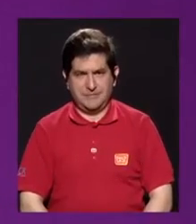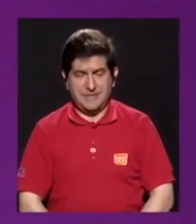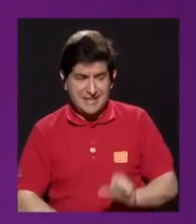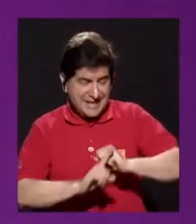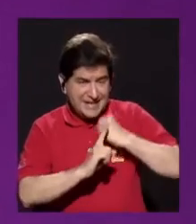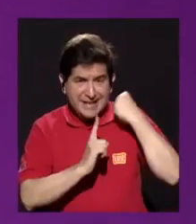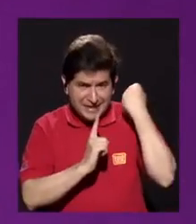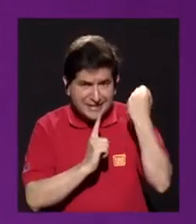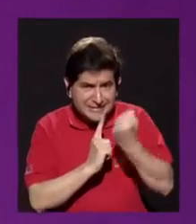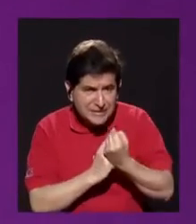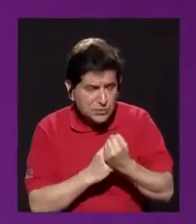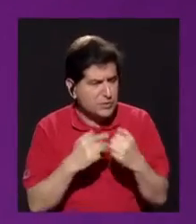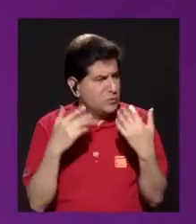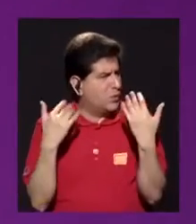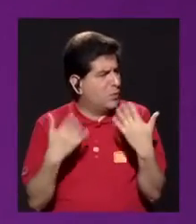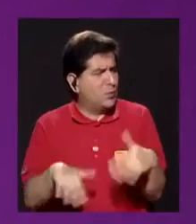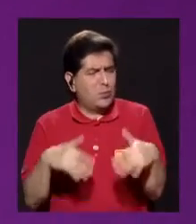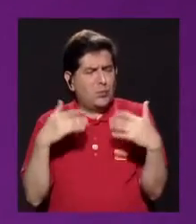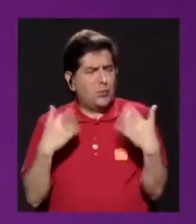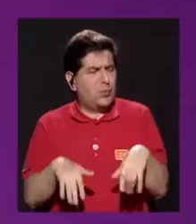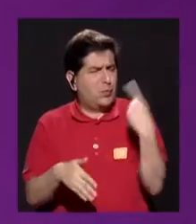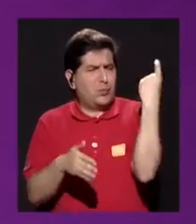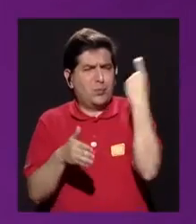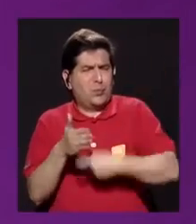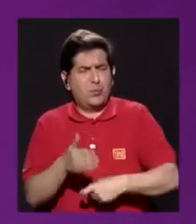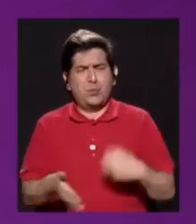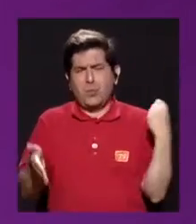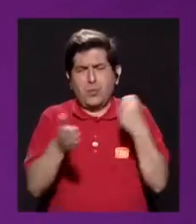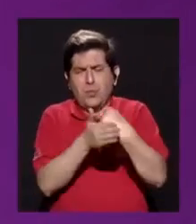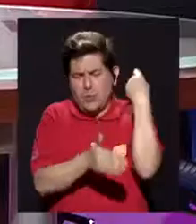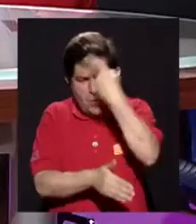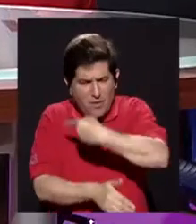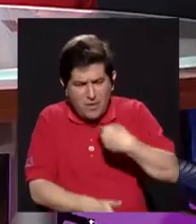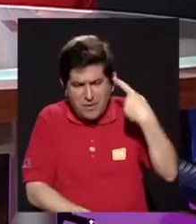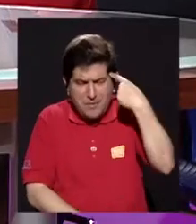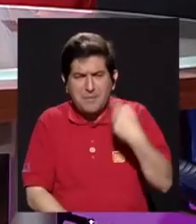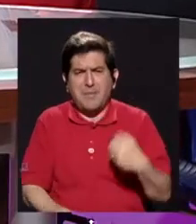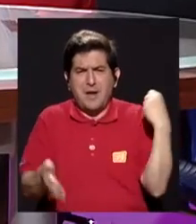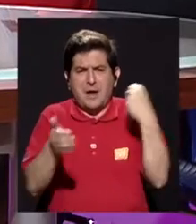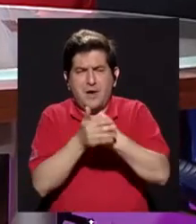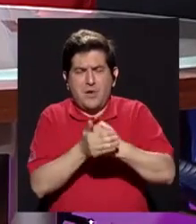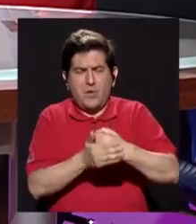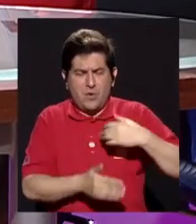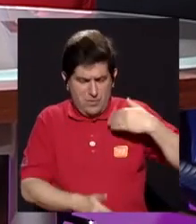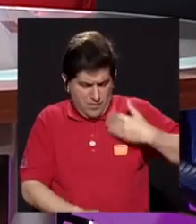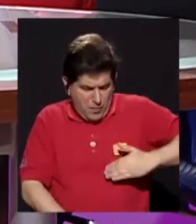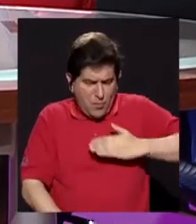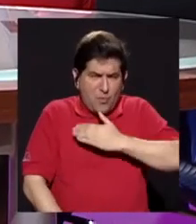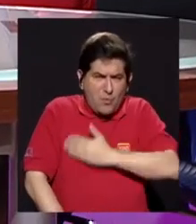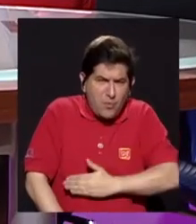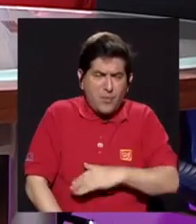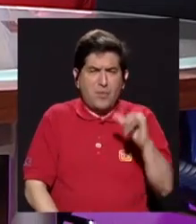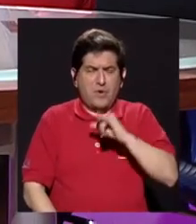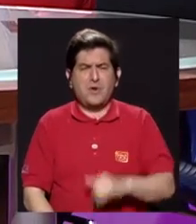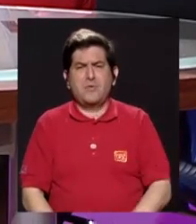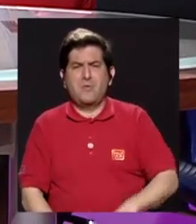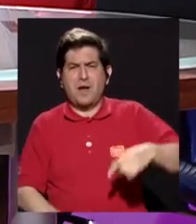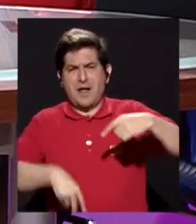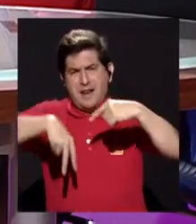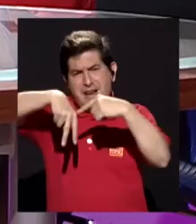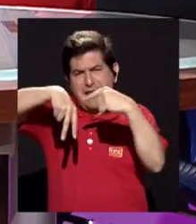fue demasiado lo que me pasó, trauma en la cabeza, trauma de pulmones, me fracturé una